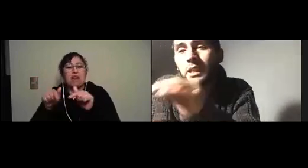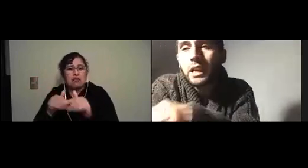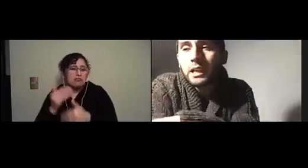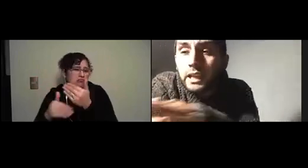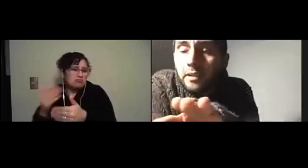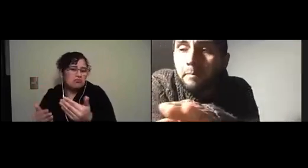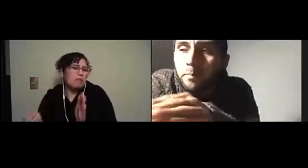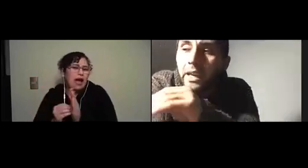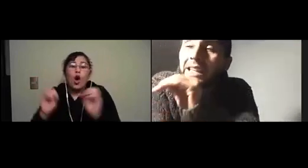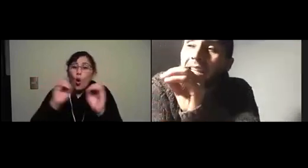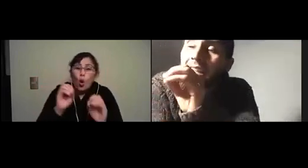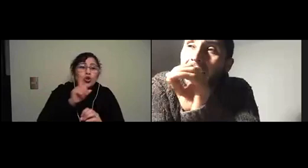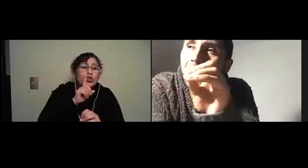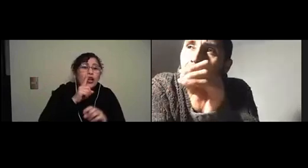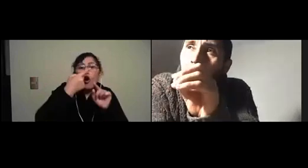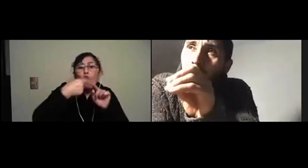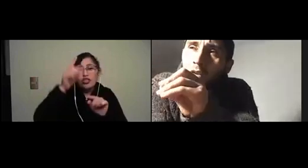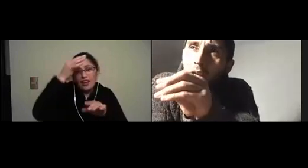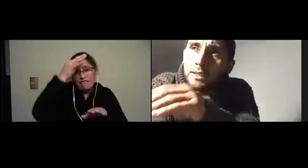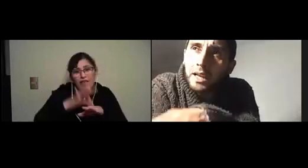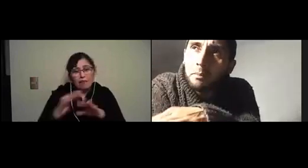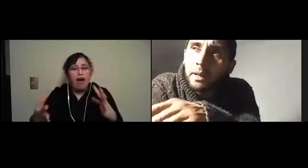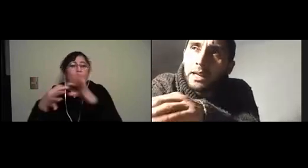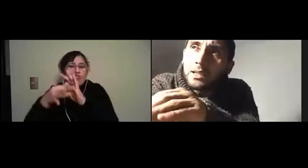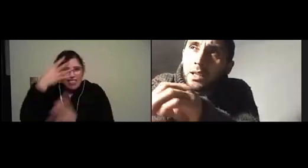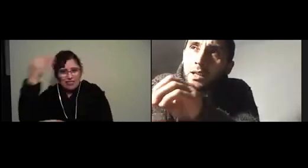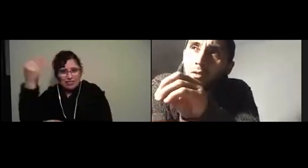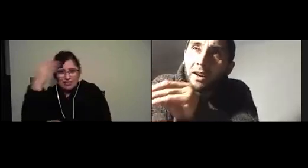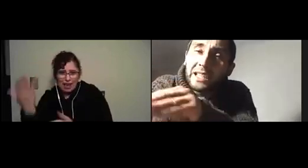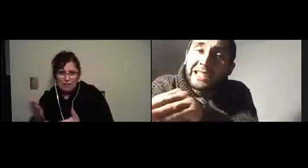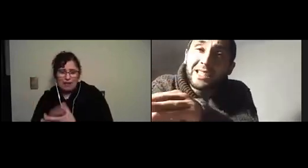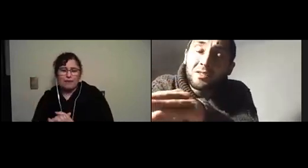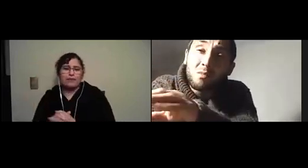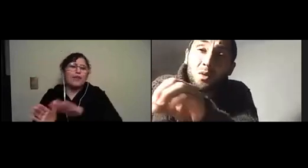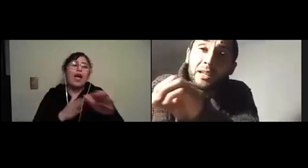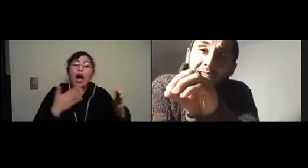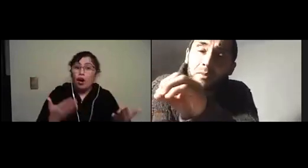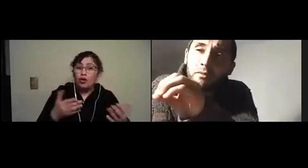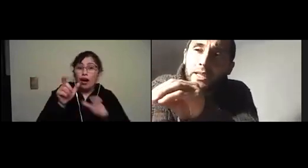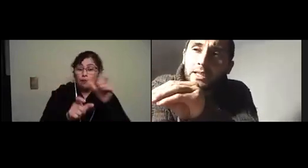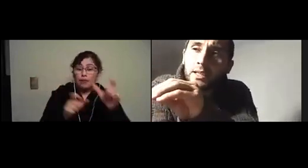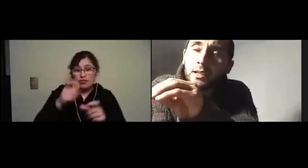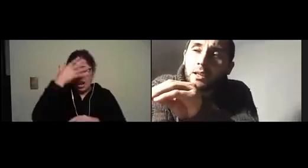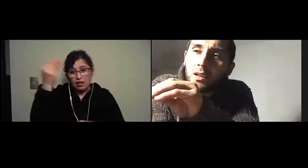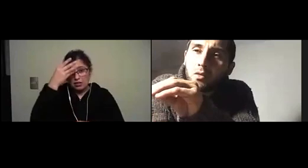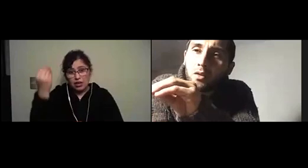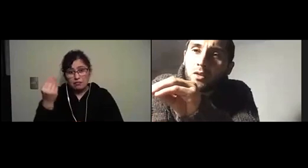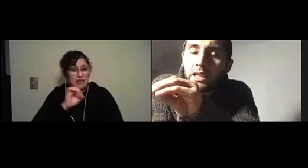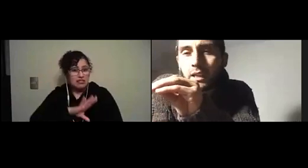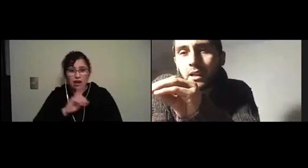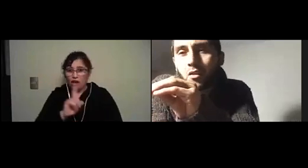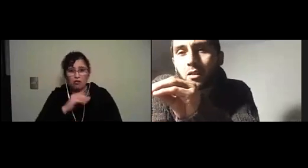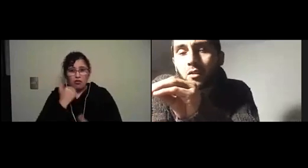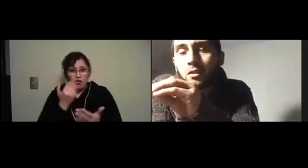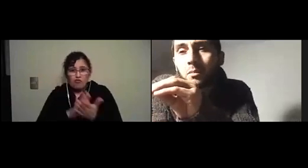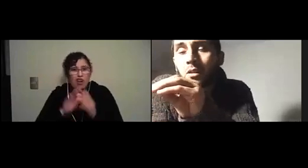no, ¿ya? Y Claro. en general las personas con Alzheimer en Chile no fallecen como por Alzheimer, fallecen cuando ya